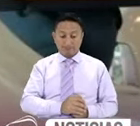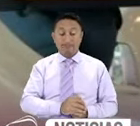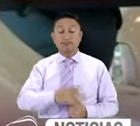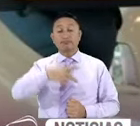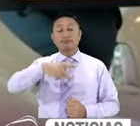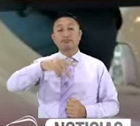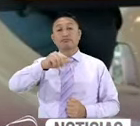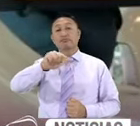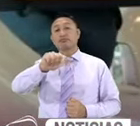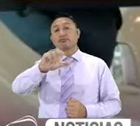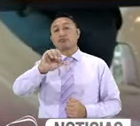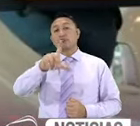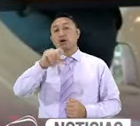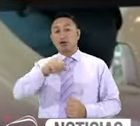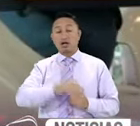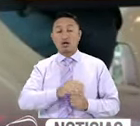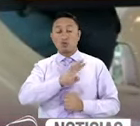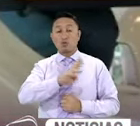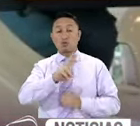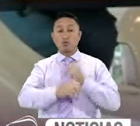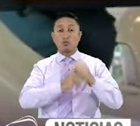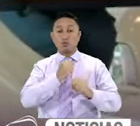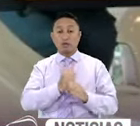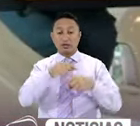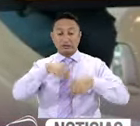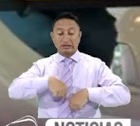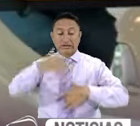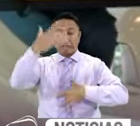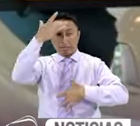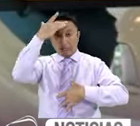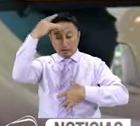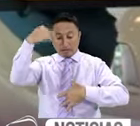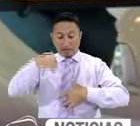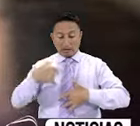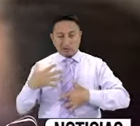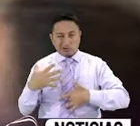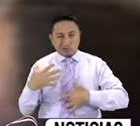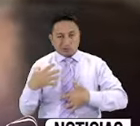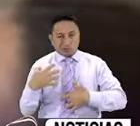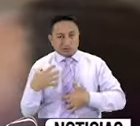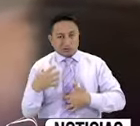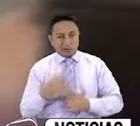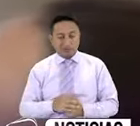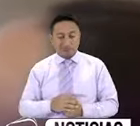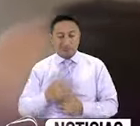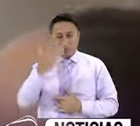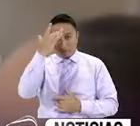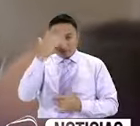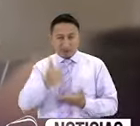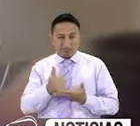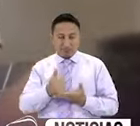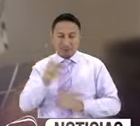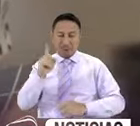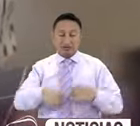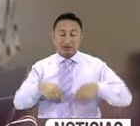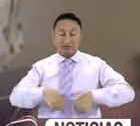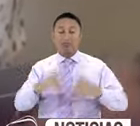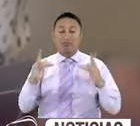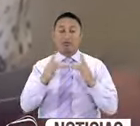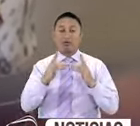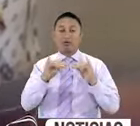42 años, quien padece de esclerosis lateral amiotrófica, una enfermedad incurable que la tiene postrada en una cama con